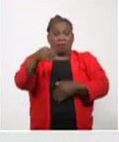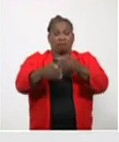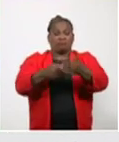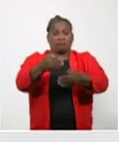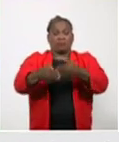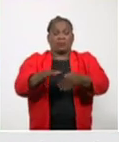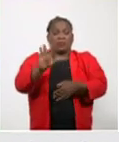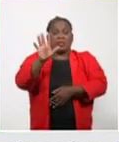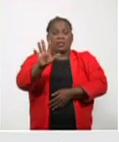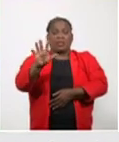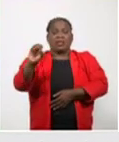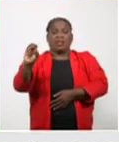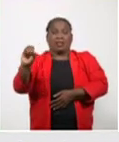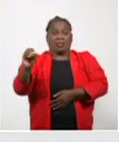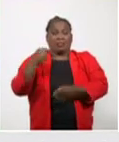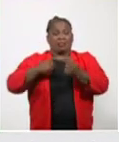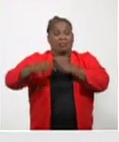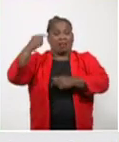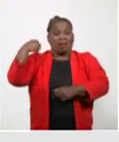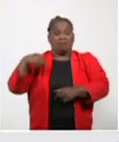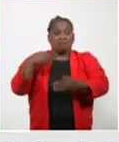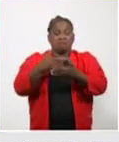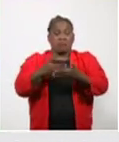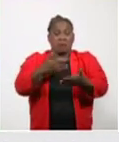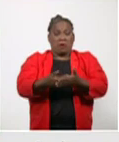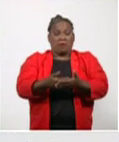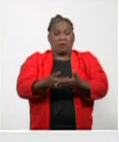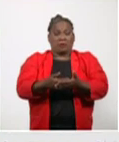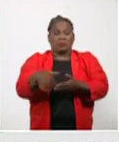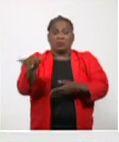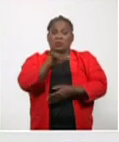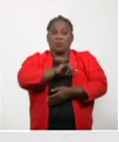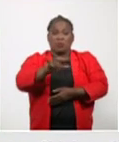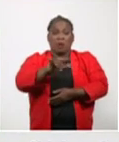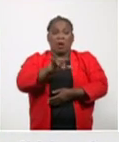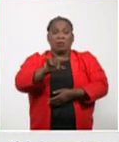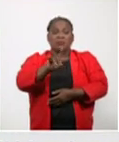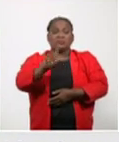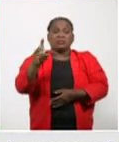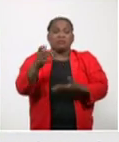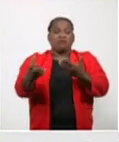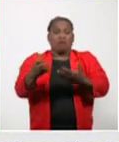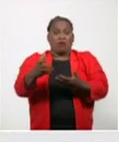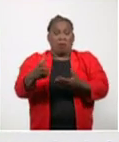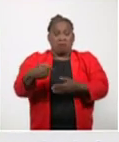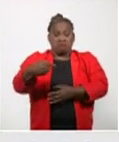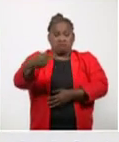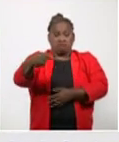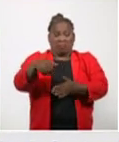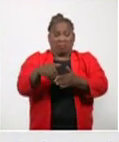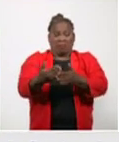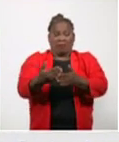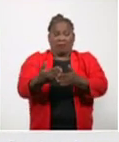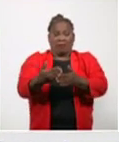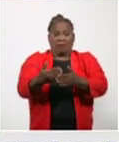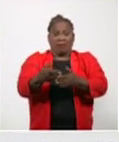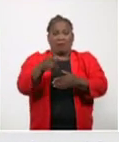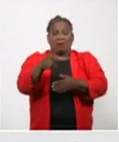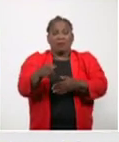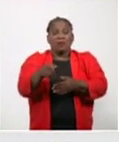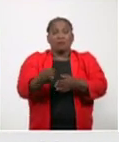500 muestras en el día de ayer. Así debe pasar con Cienfuegos en los próximos días, y en la medida que